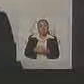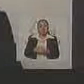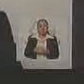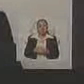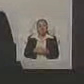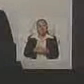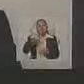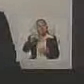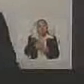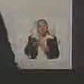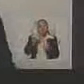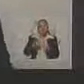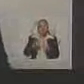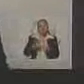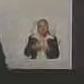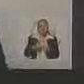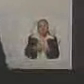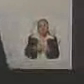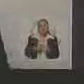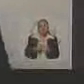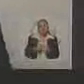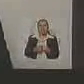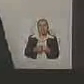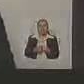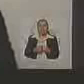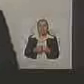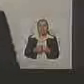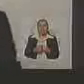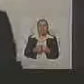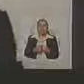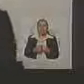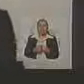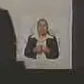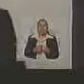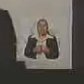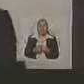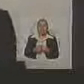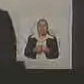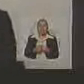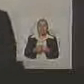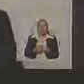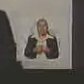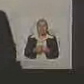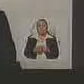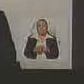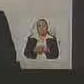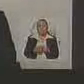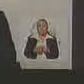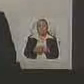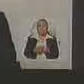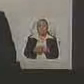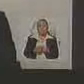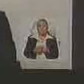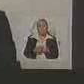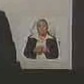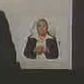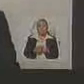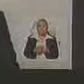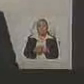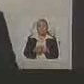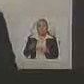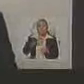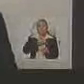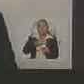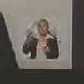delegación. Segundo, vamos a fomentar una fianza para que todos los jóvenes puedan tener acceso gratuito a